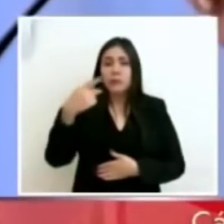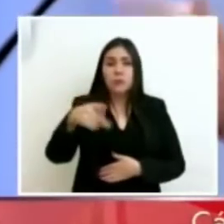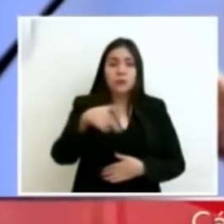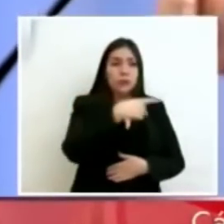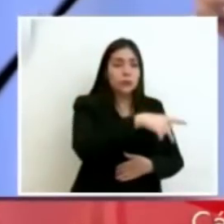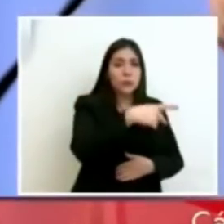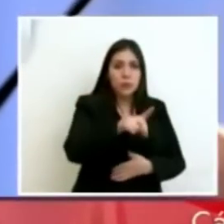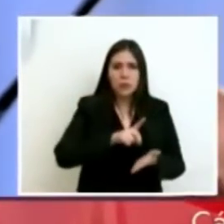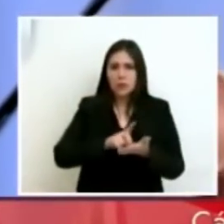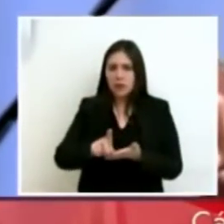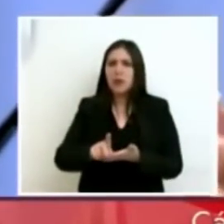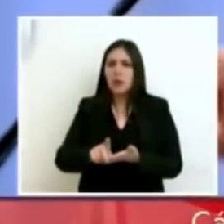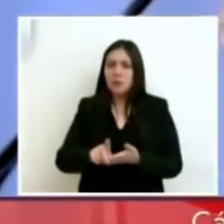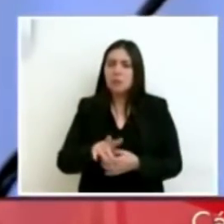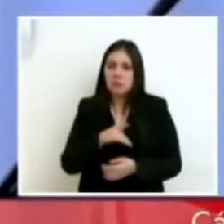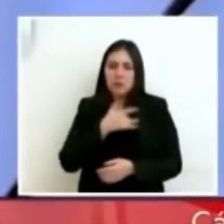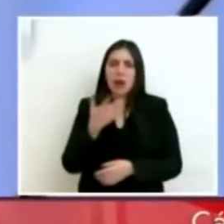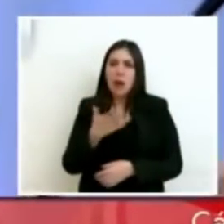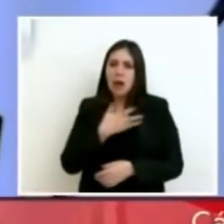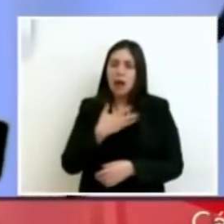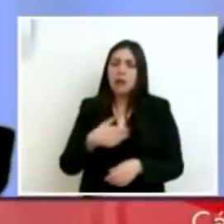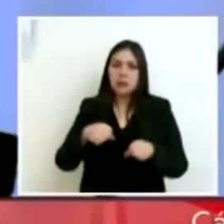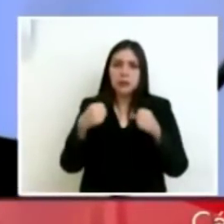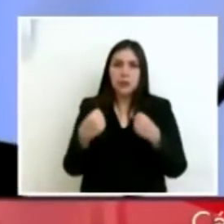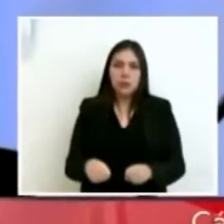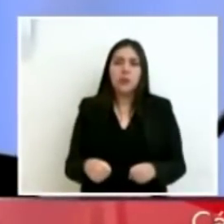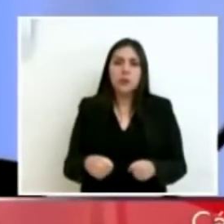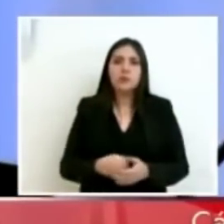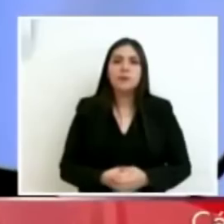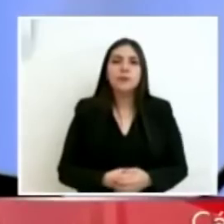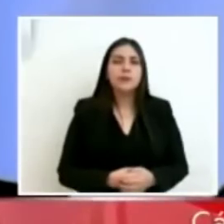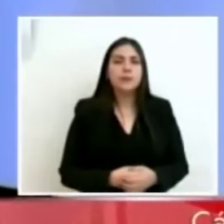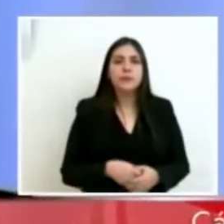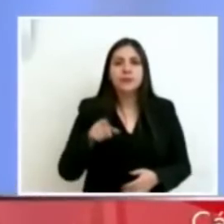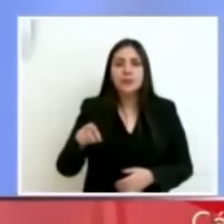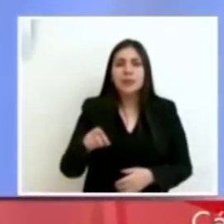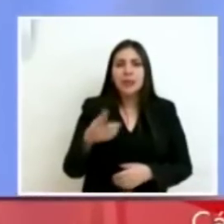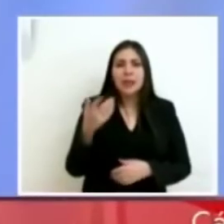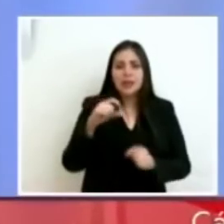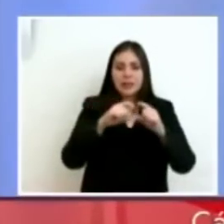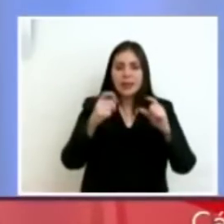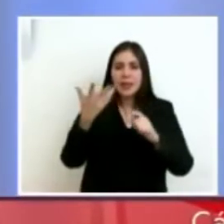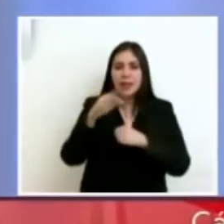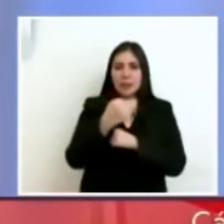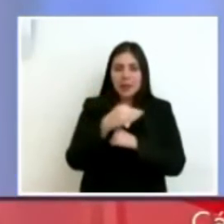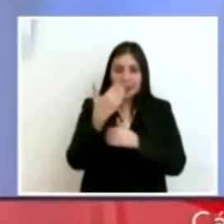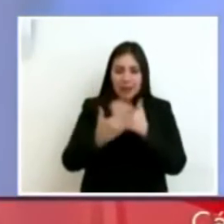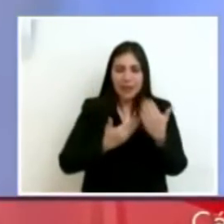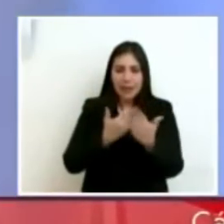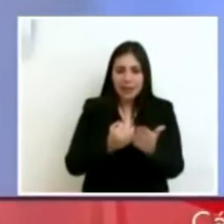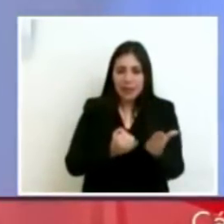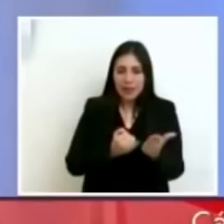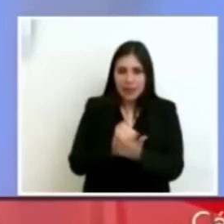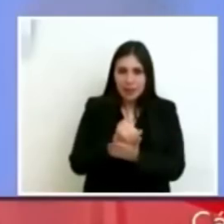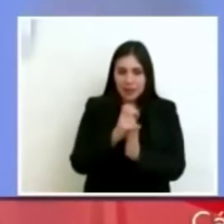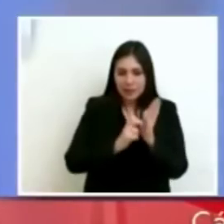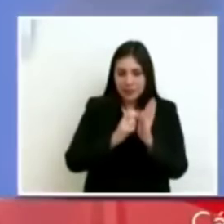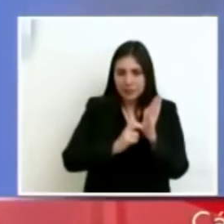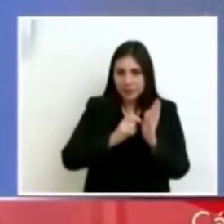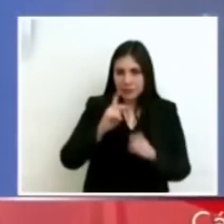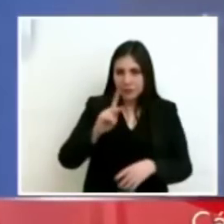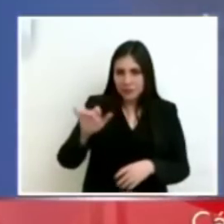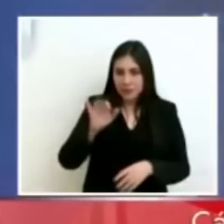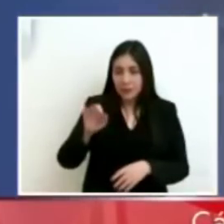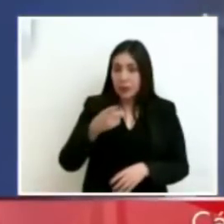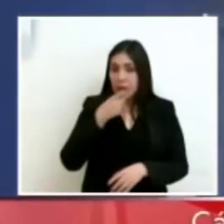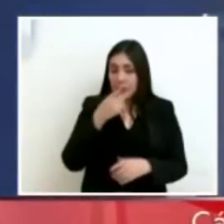derechos están garantizados, porque en el presente dictamen, en el 10º transitorio de la reforma judicial, establece que los derechos laborales de